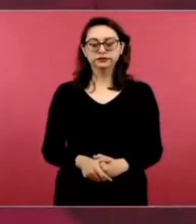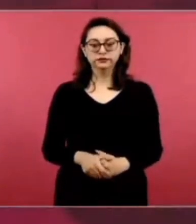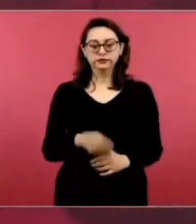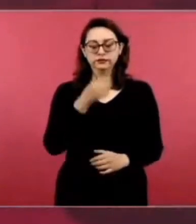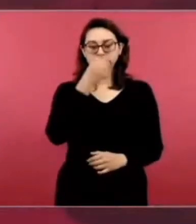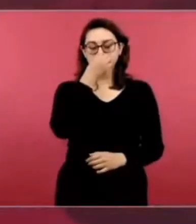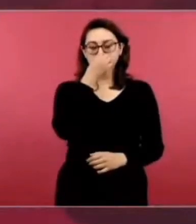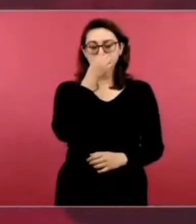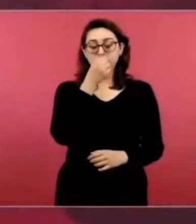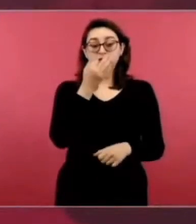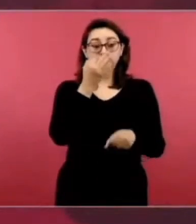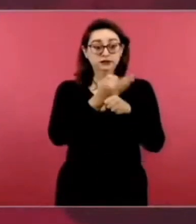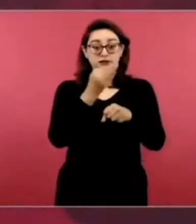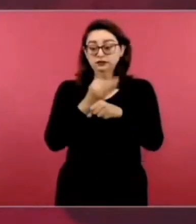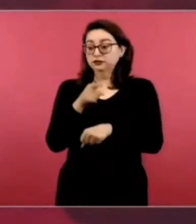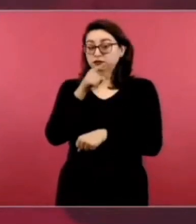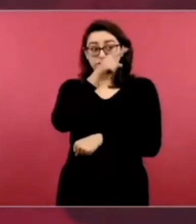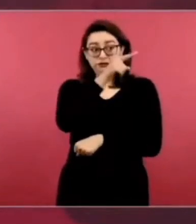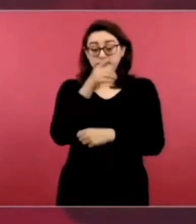rectifica,